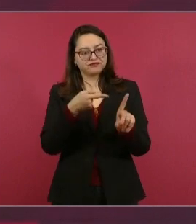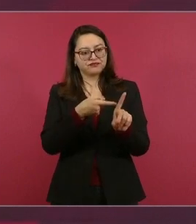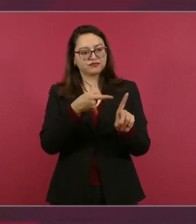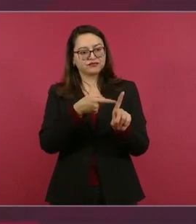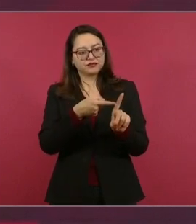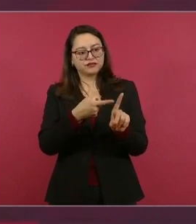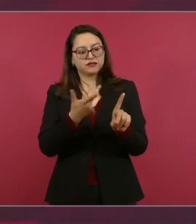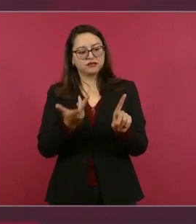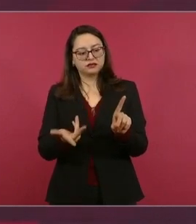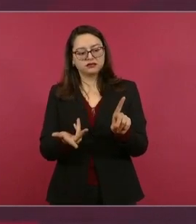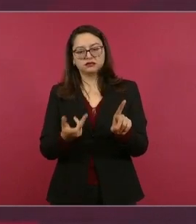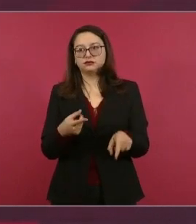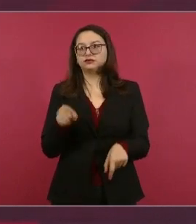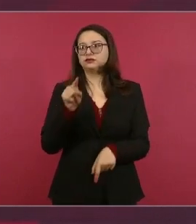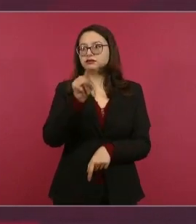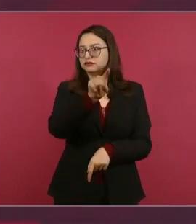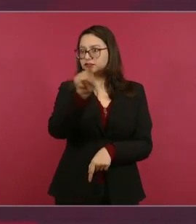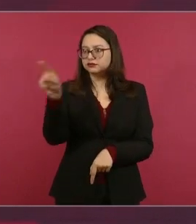la Fiscalía Especial,